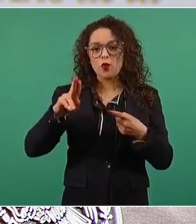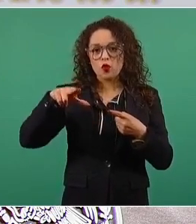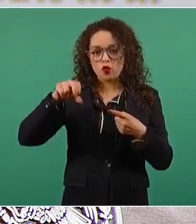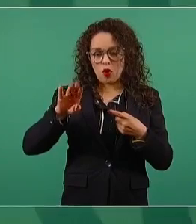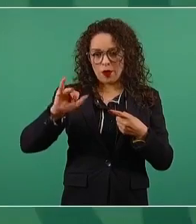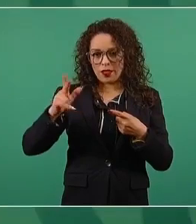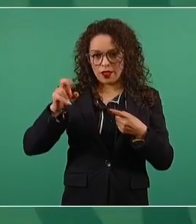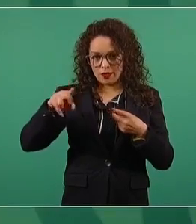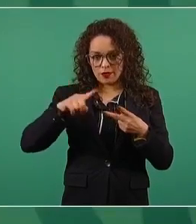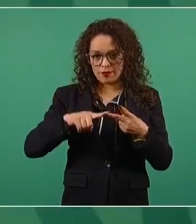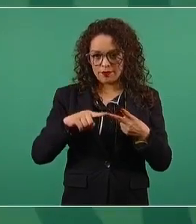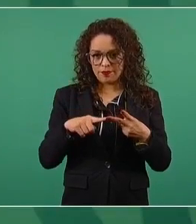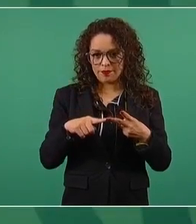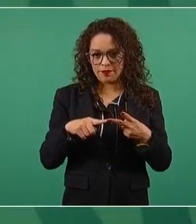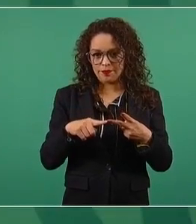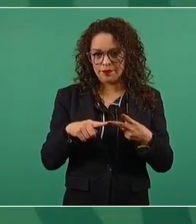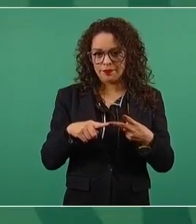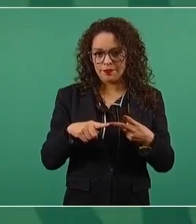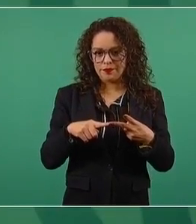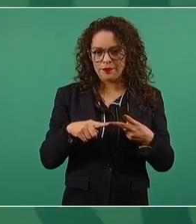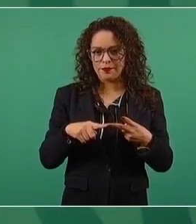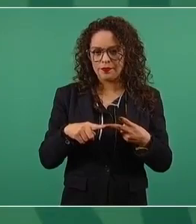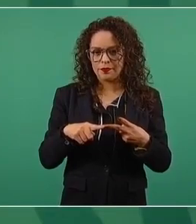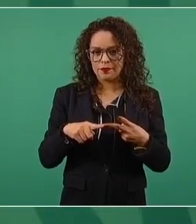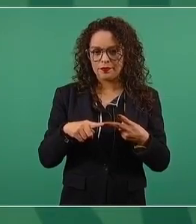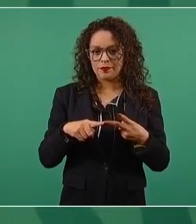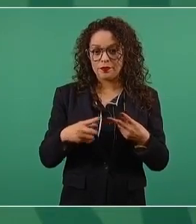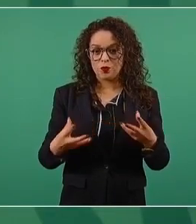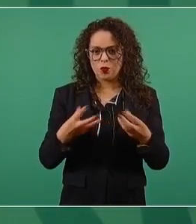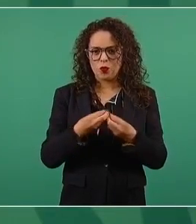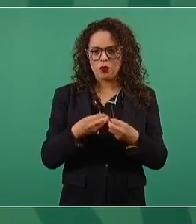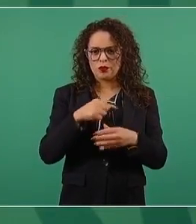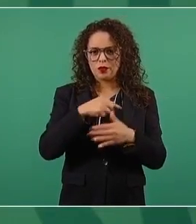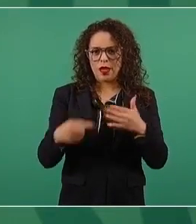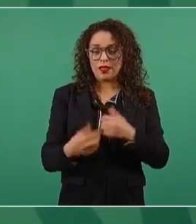Bruno Bichir. ¿Cuánto llevamos? Cinco.